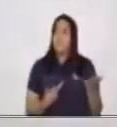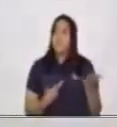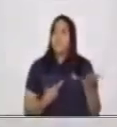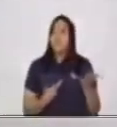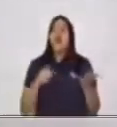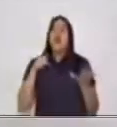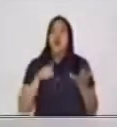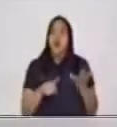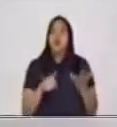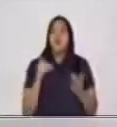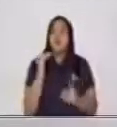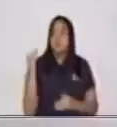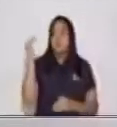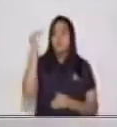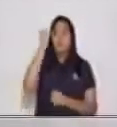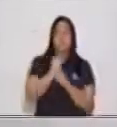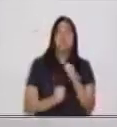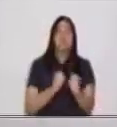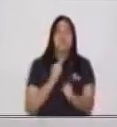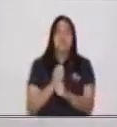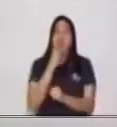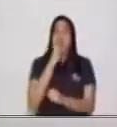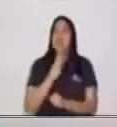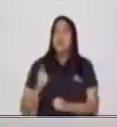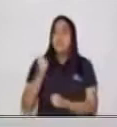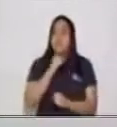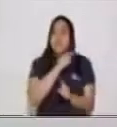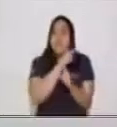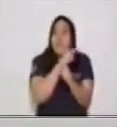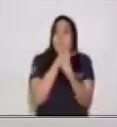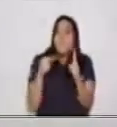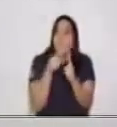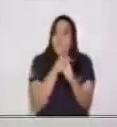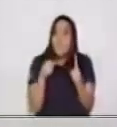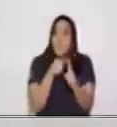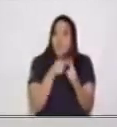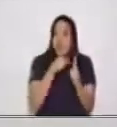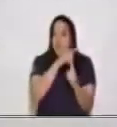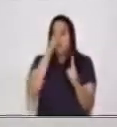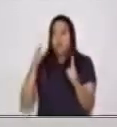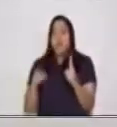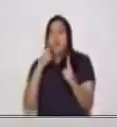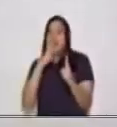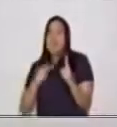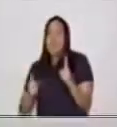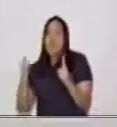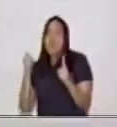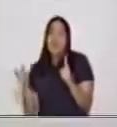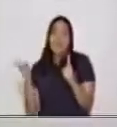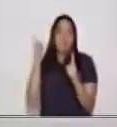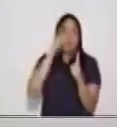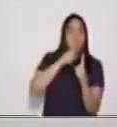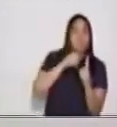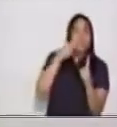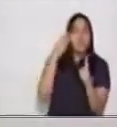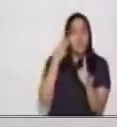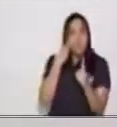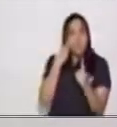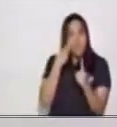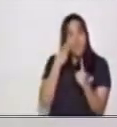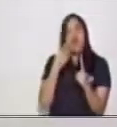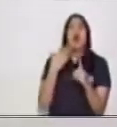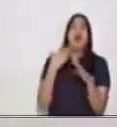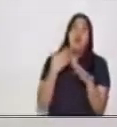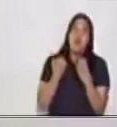la edad de la hija va a ser la mitad de la edad de la mamá. Entonces, la edad de la mamá la